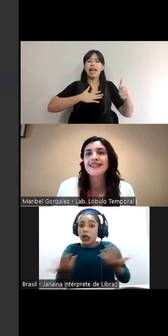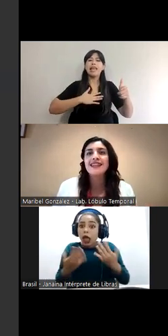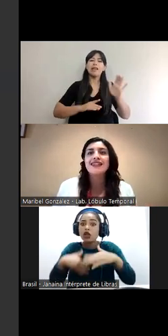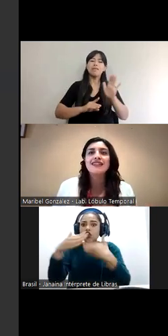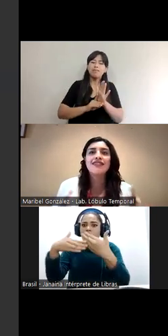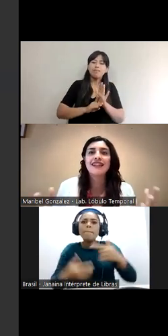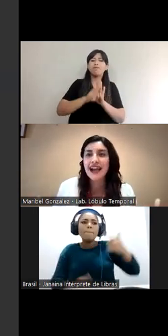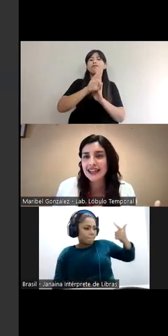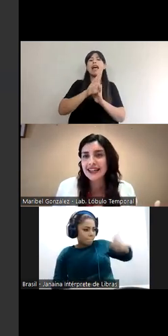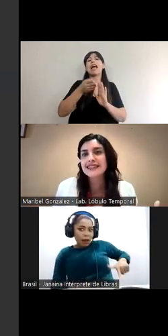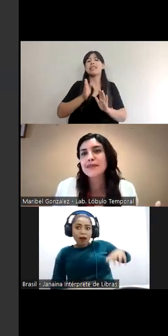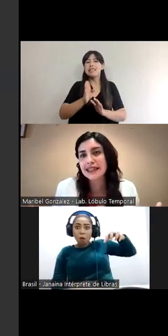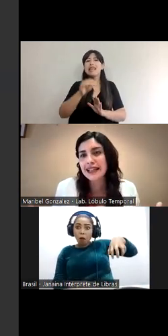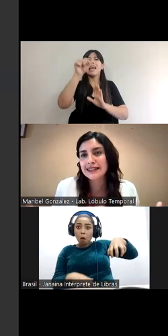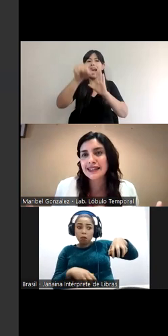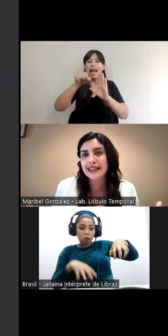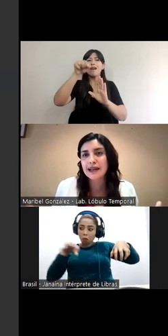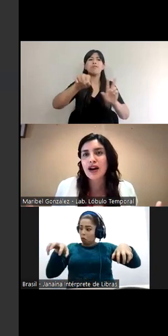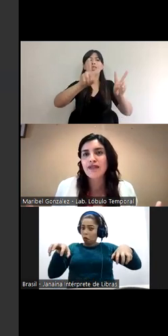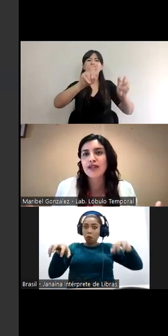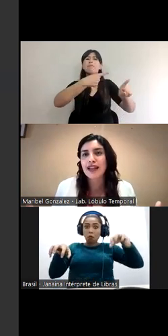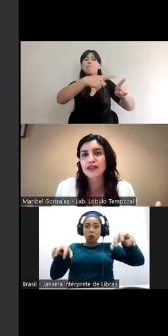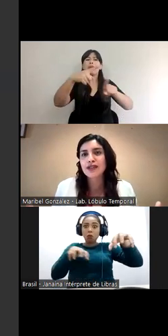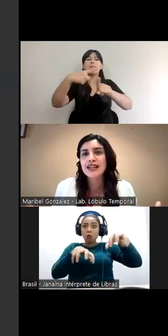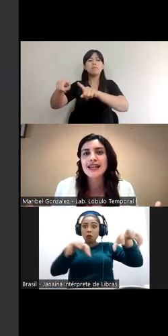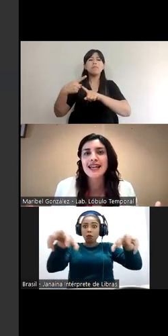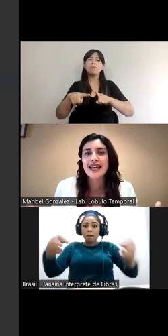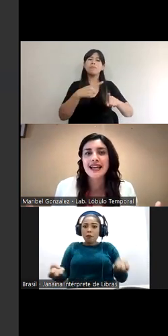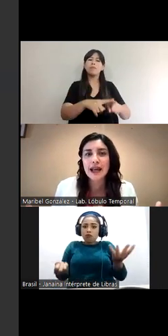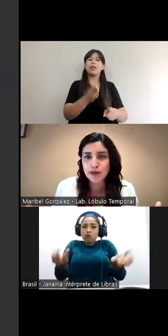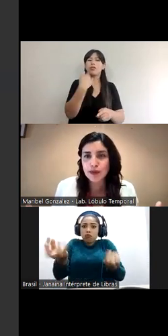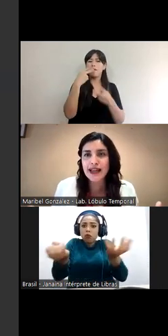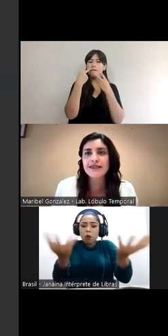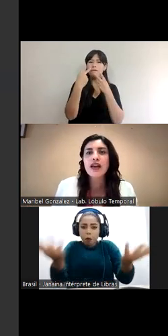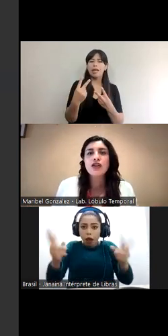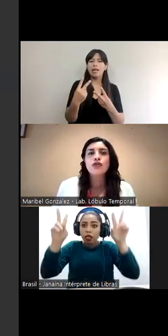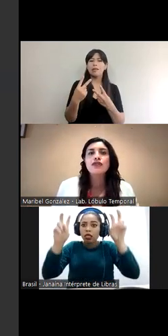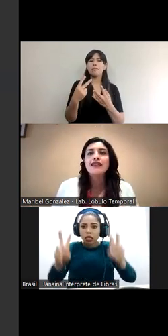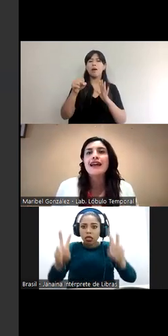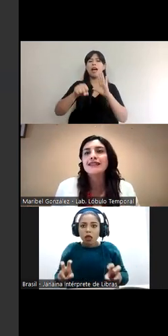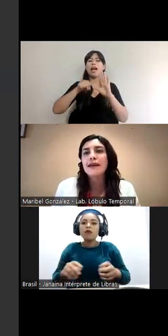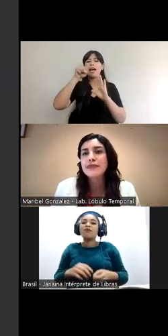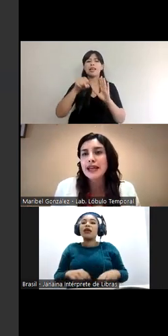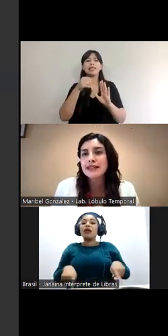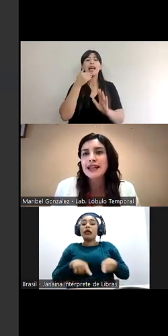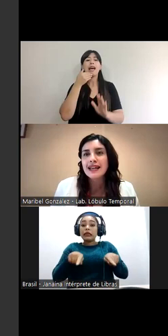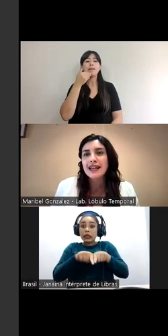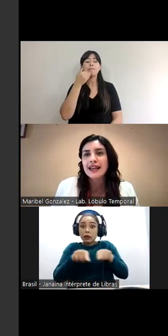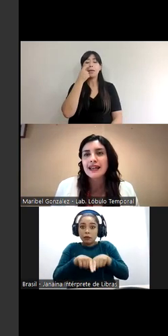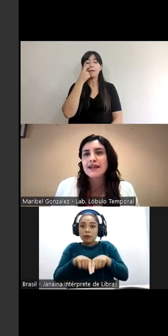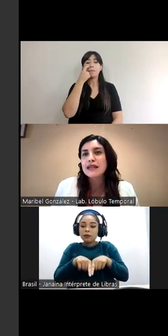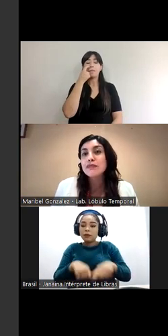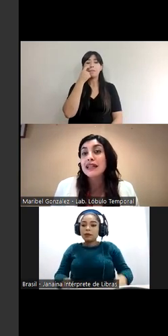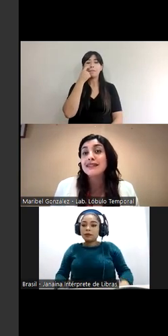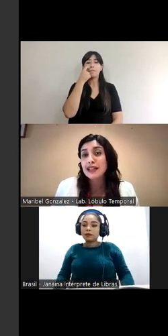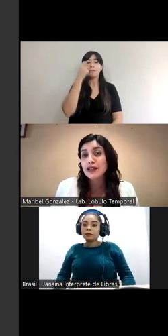cápsulas, diversificar las temáticas que estamos abordando en las cápsulas, considerar también